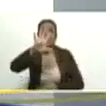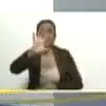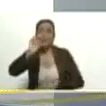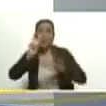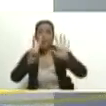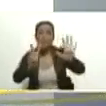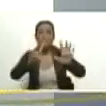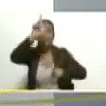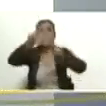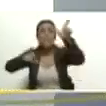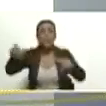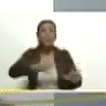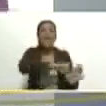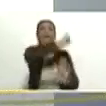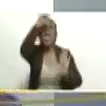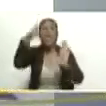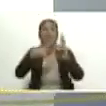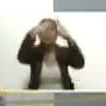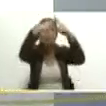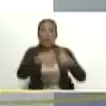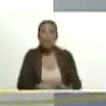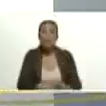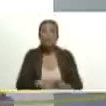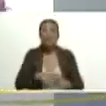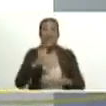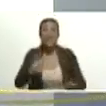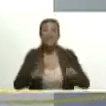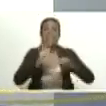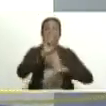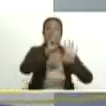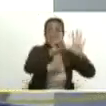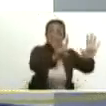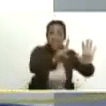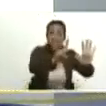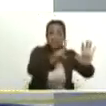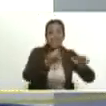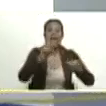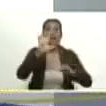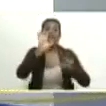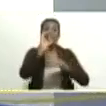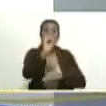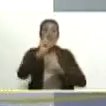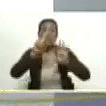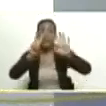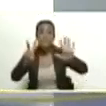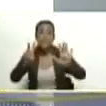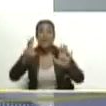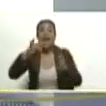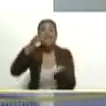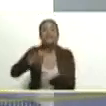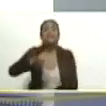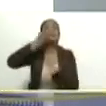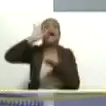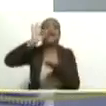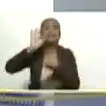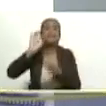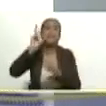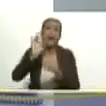607.255 personas que se tomaron 607.000 tazas de café, promedio de